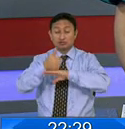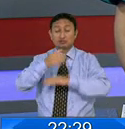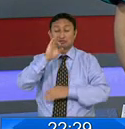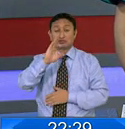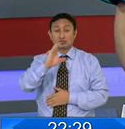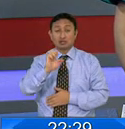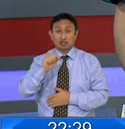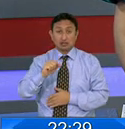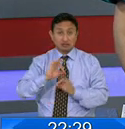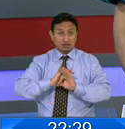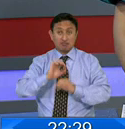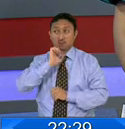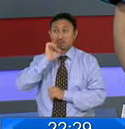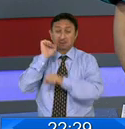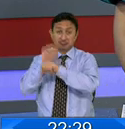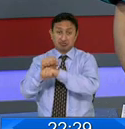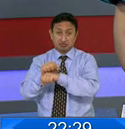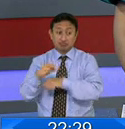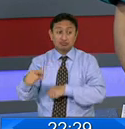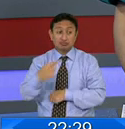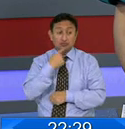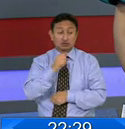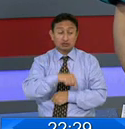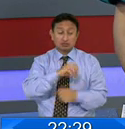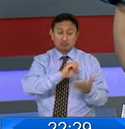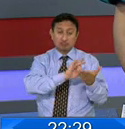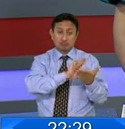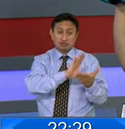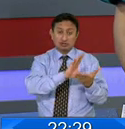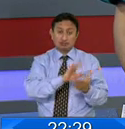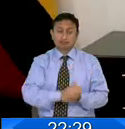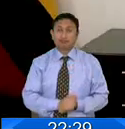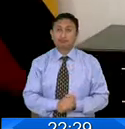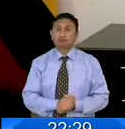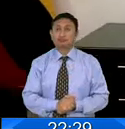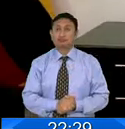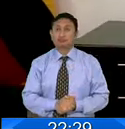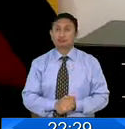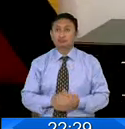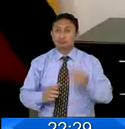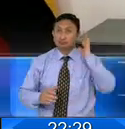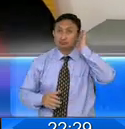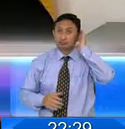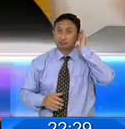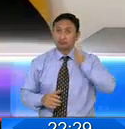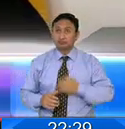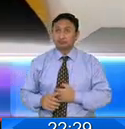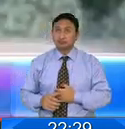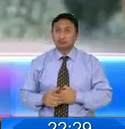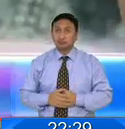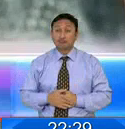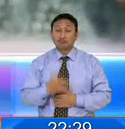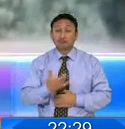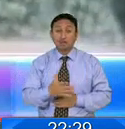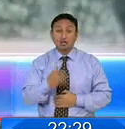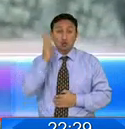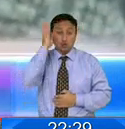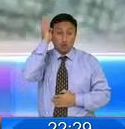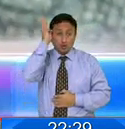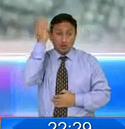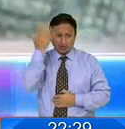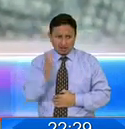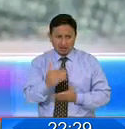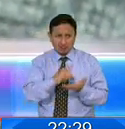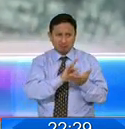Contencioso Electoral que ratificó su salida del cargo. La otra alternativa para que Jorge Yunda pueda ser sacado del